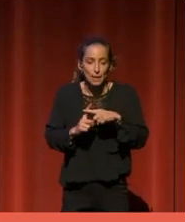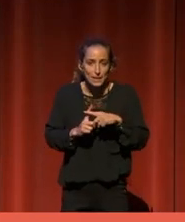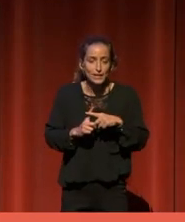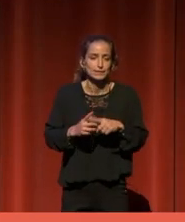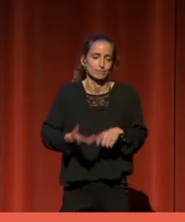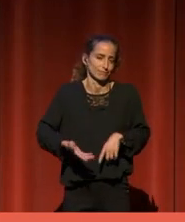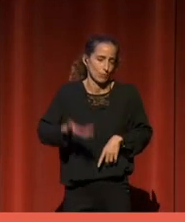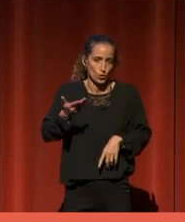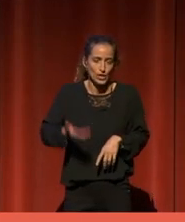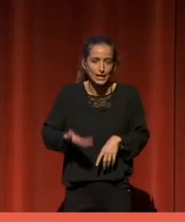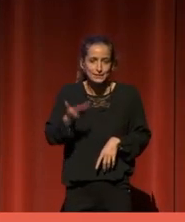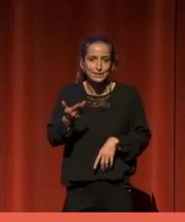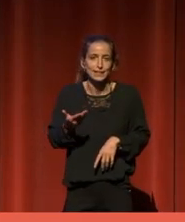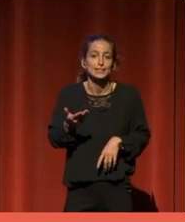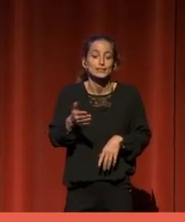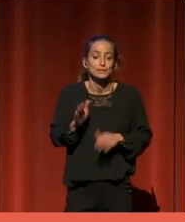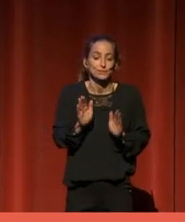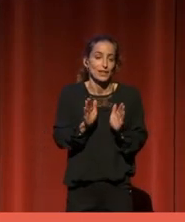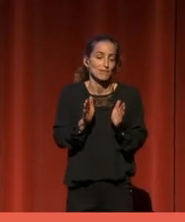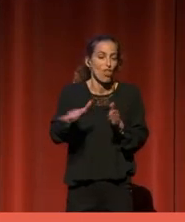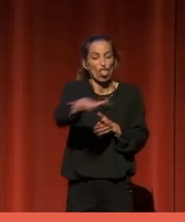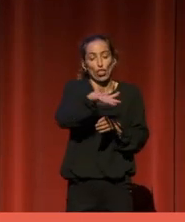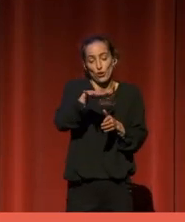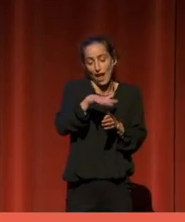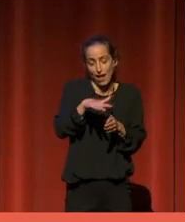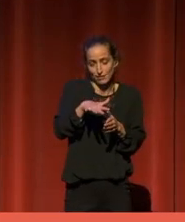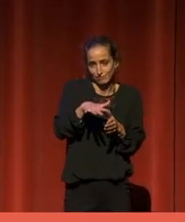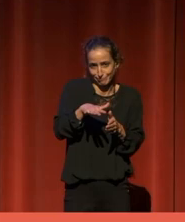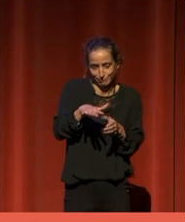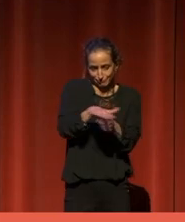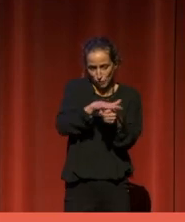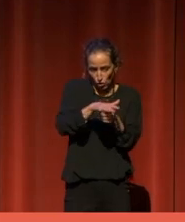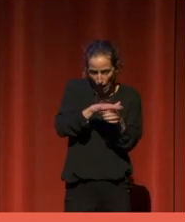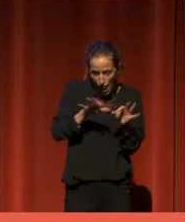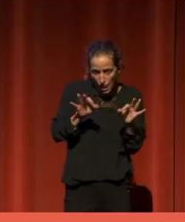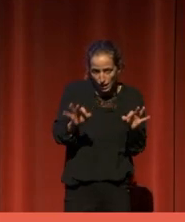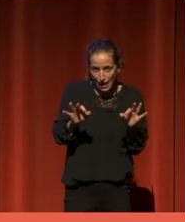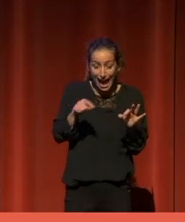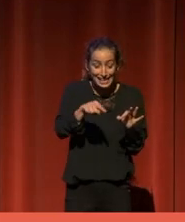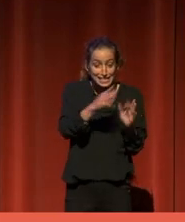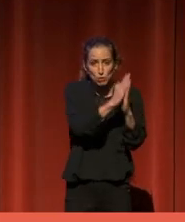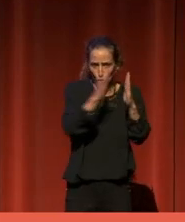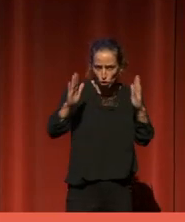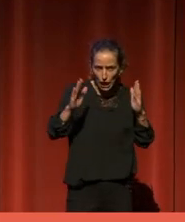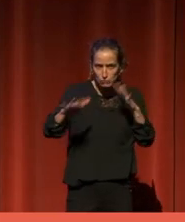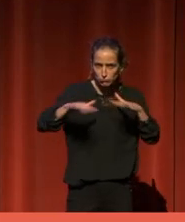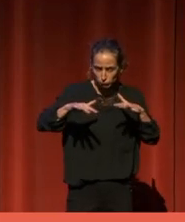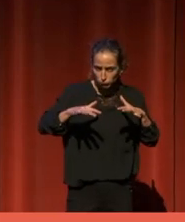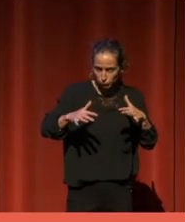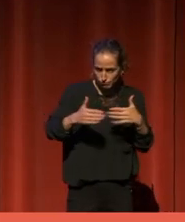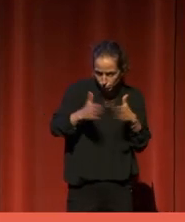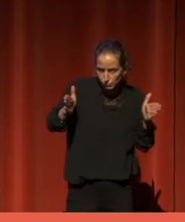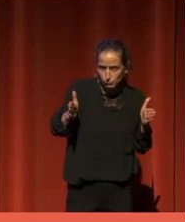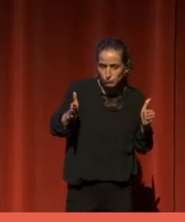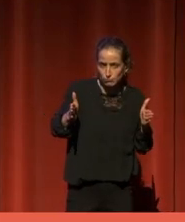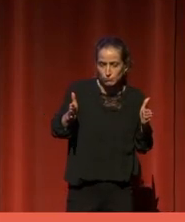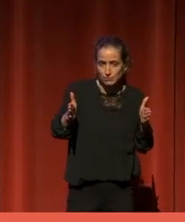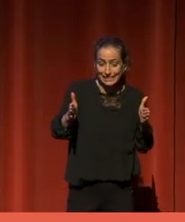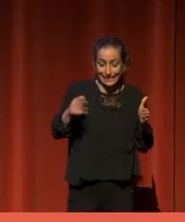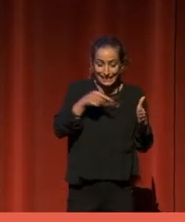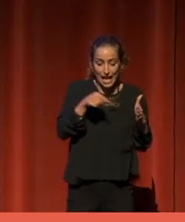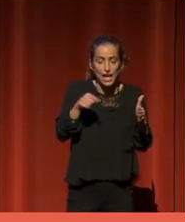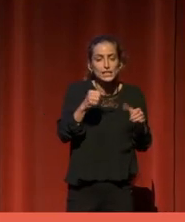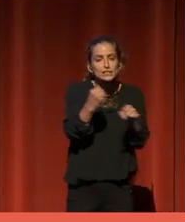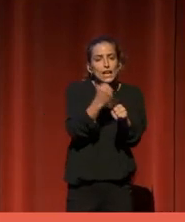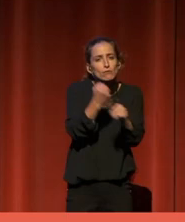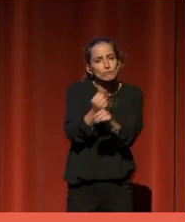nivel local donde las bibliotecas están activas y eh eh tienen labores